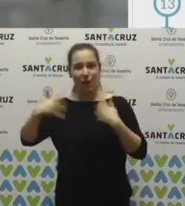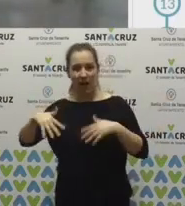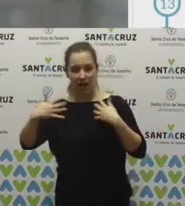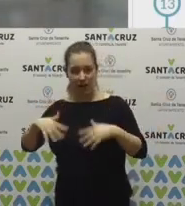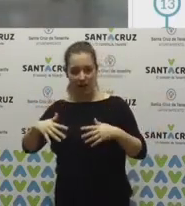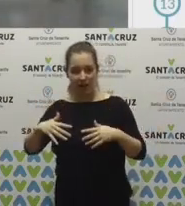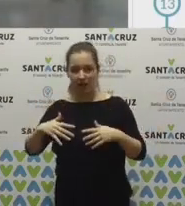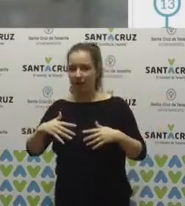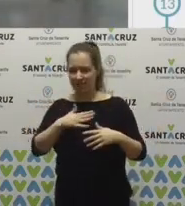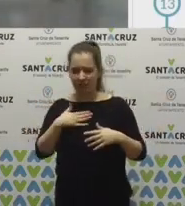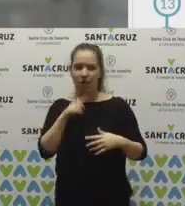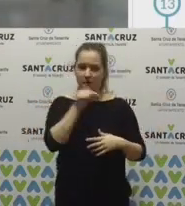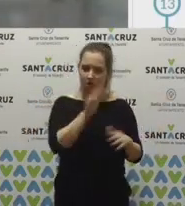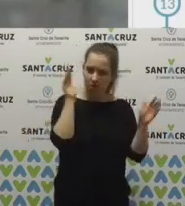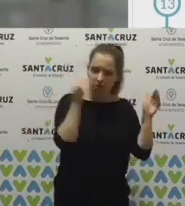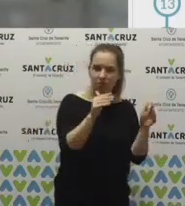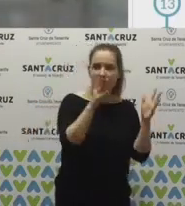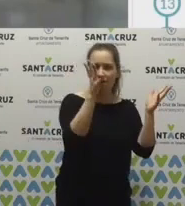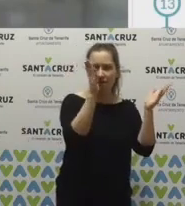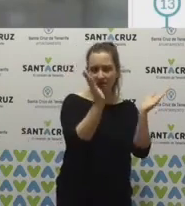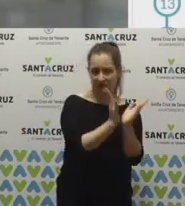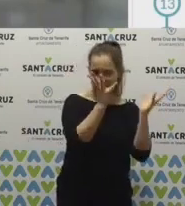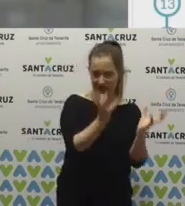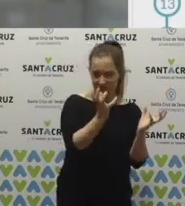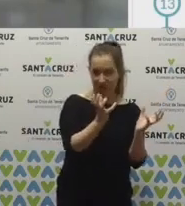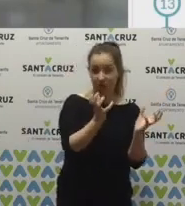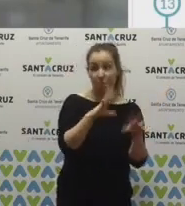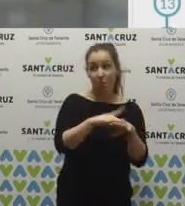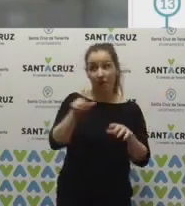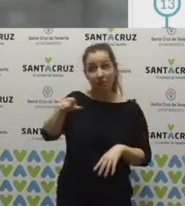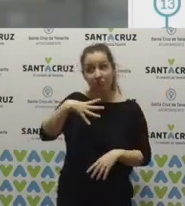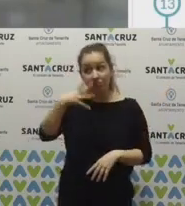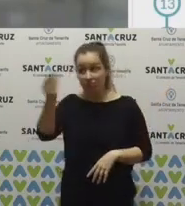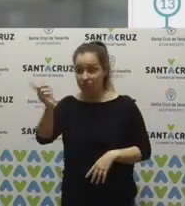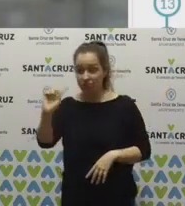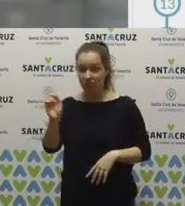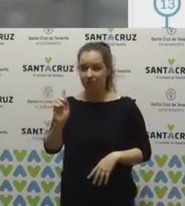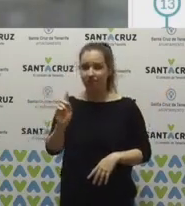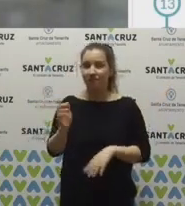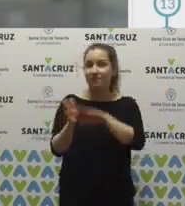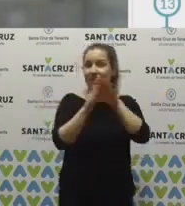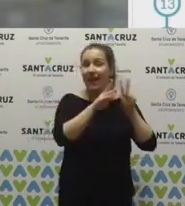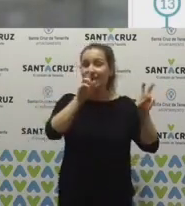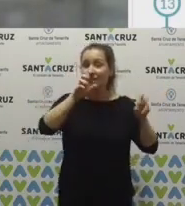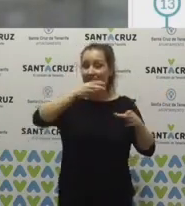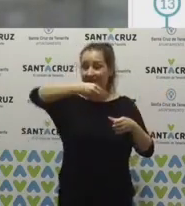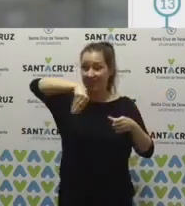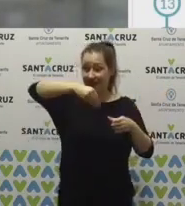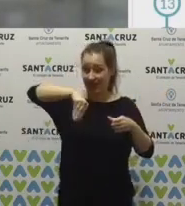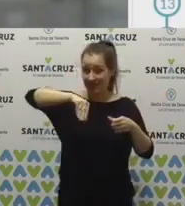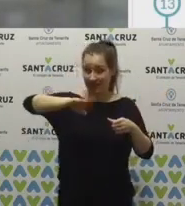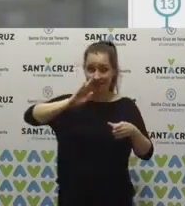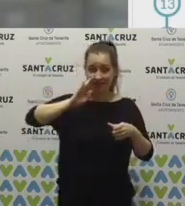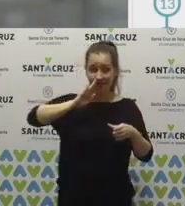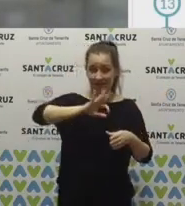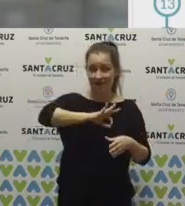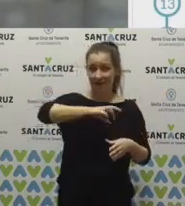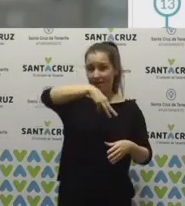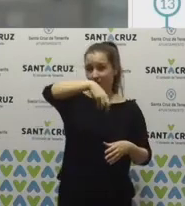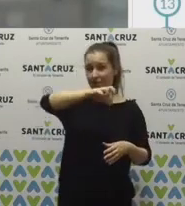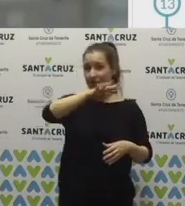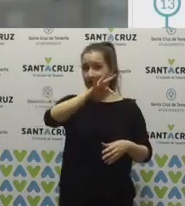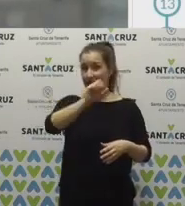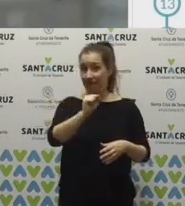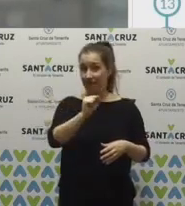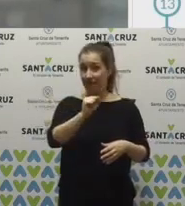ella están diciendo esto pero no sólo entendió y sobre la tarjeta que habla doña marta te comento que el supermercado vino